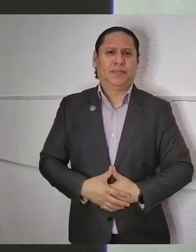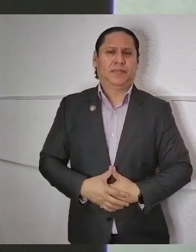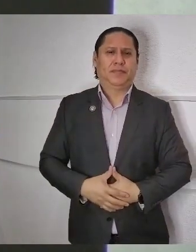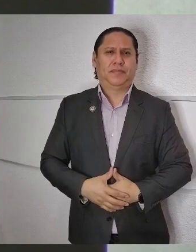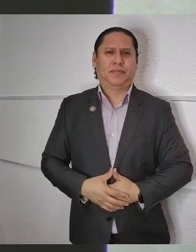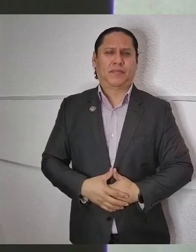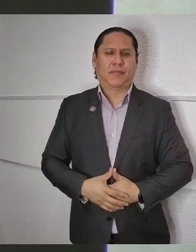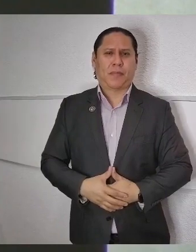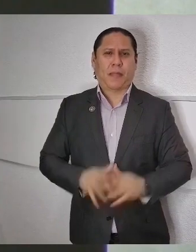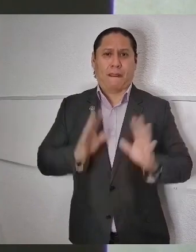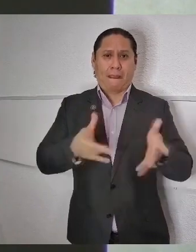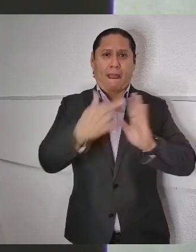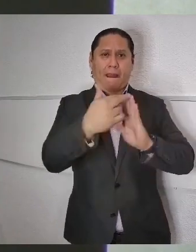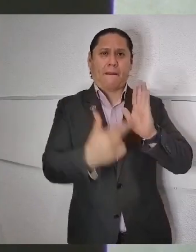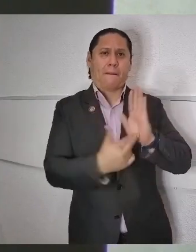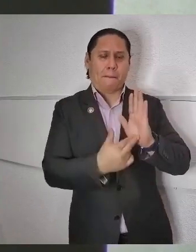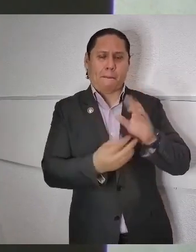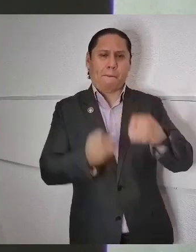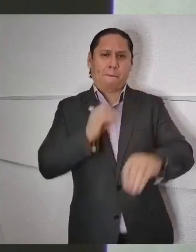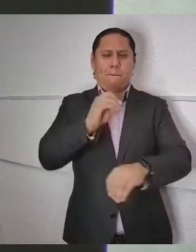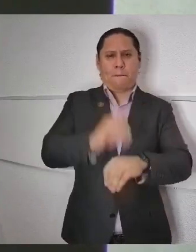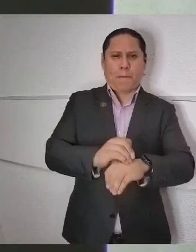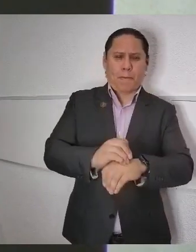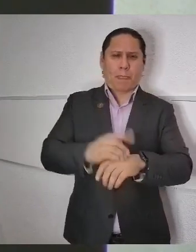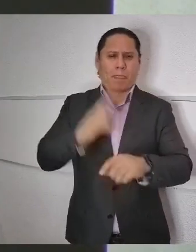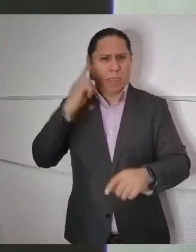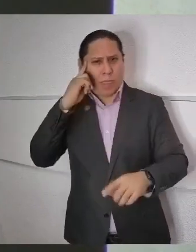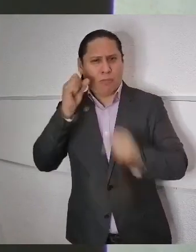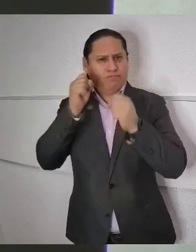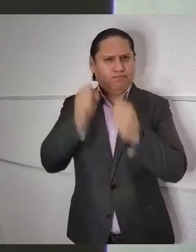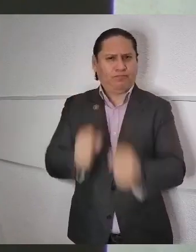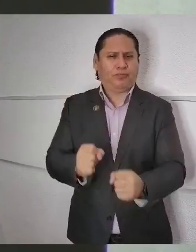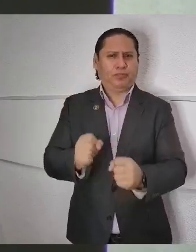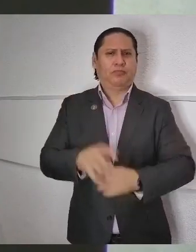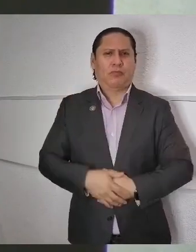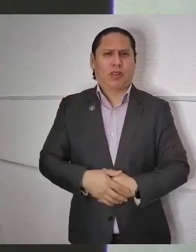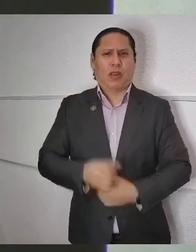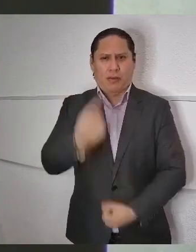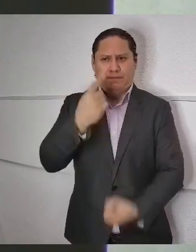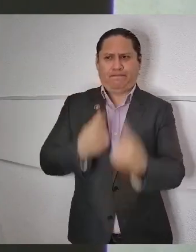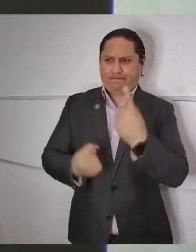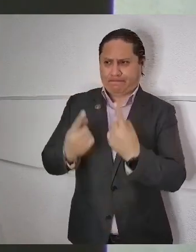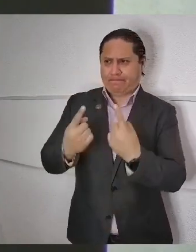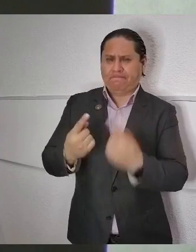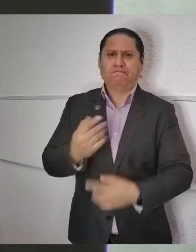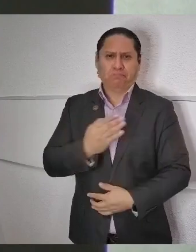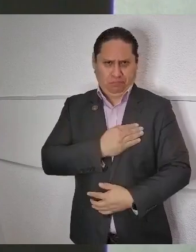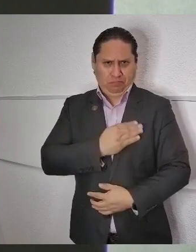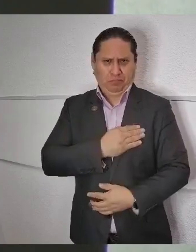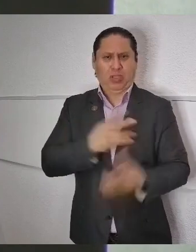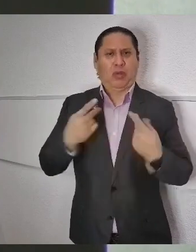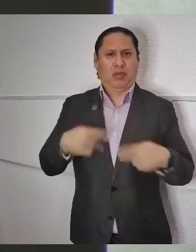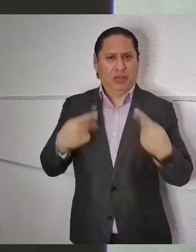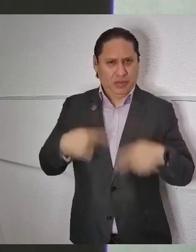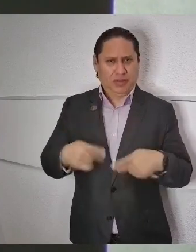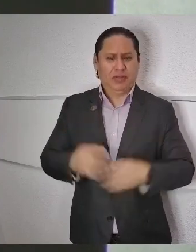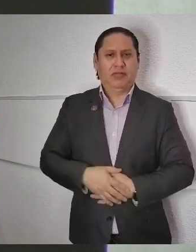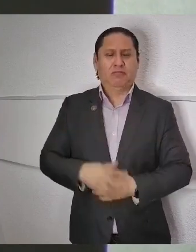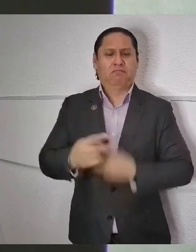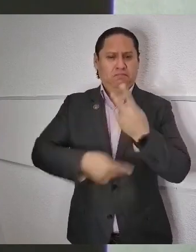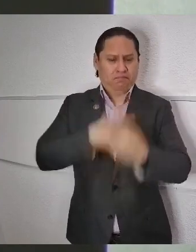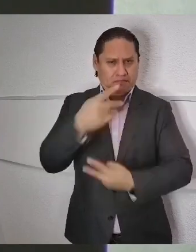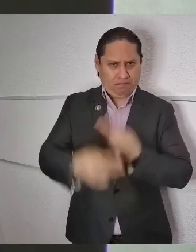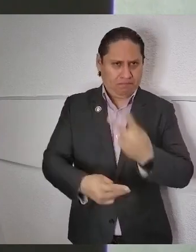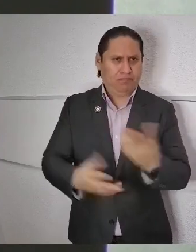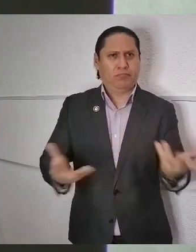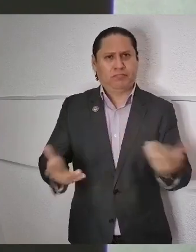poner las reglas de operación y seguramente muchos buenos ciudadanos chiapanecos van